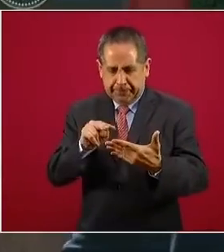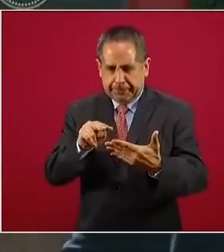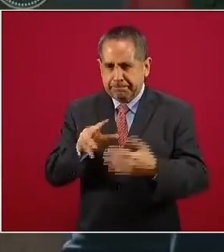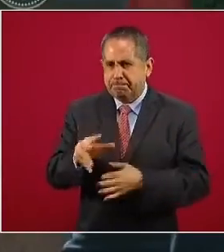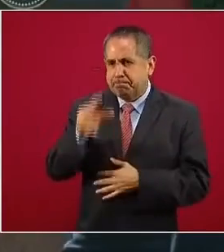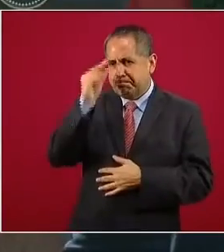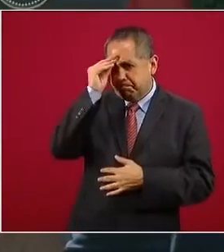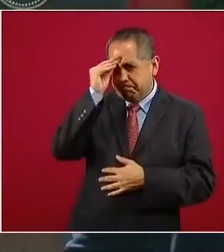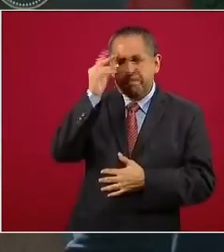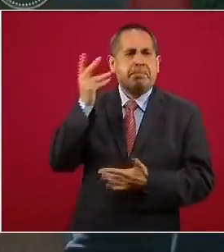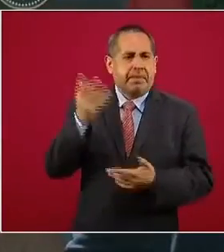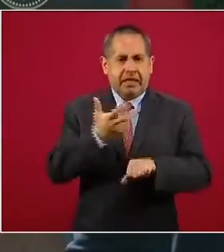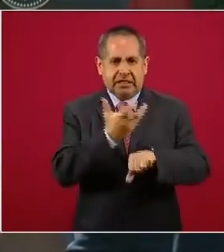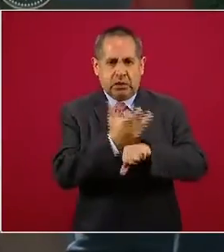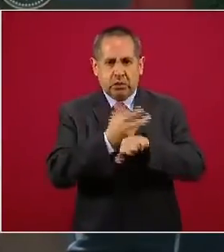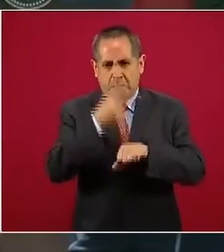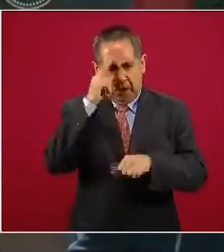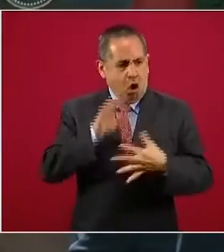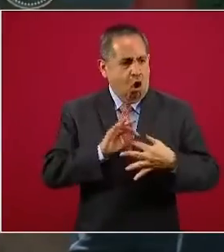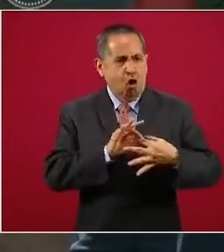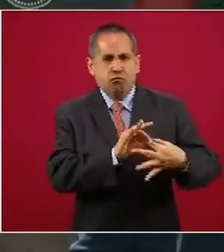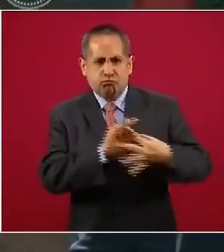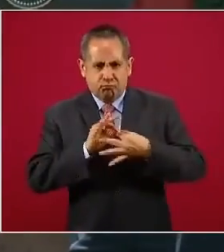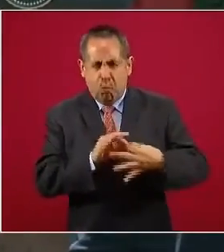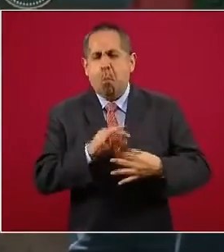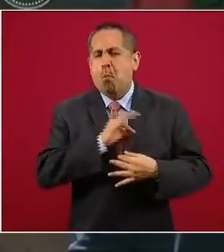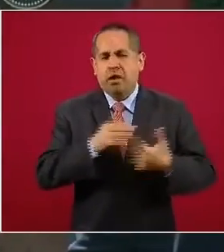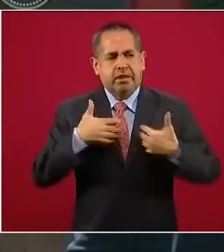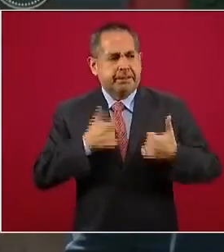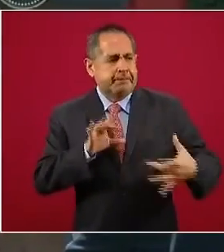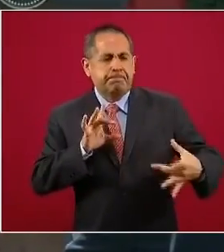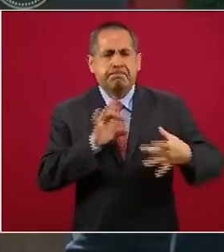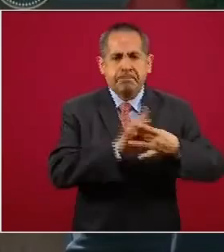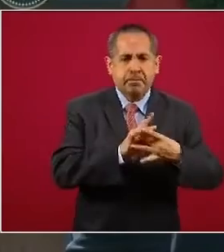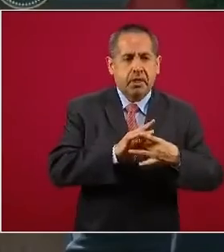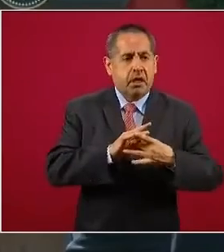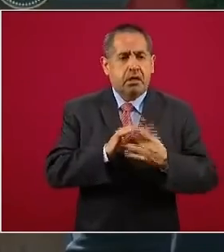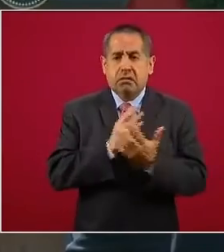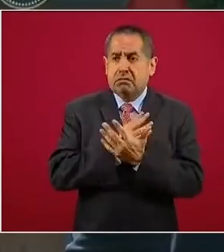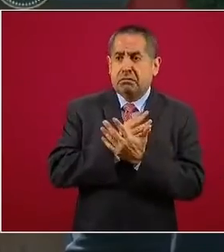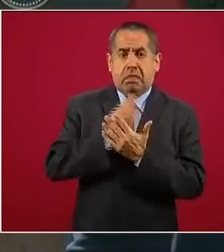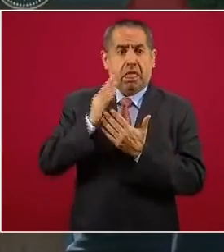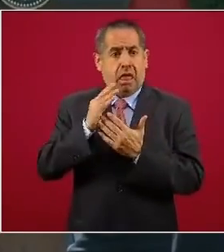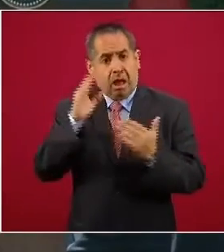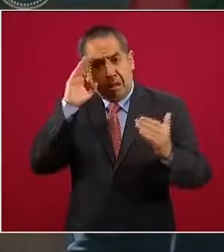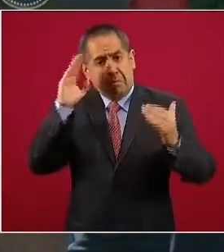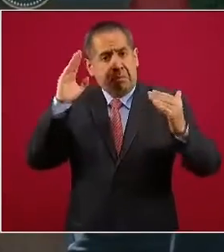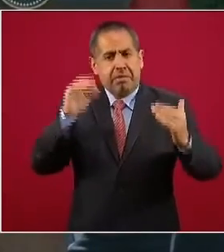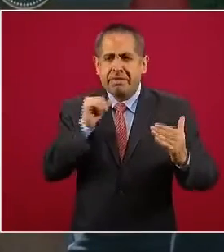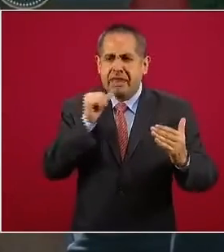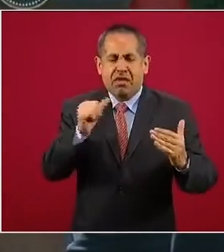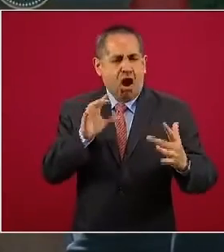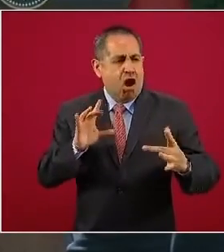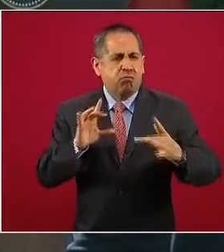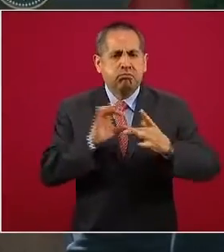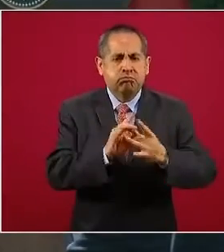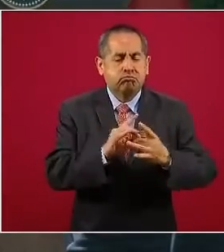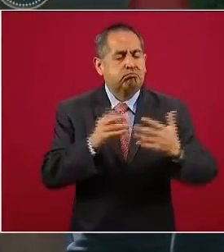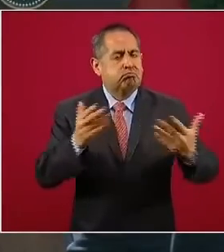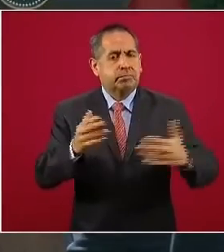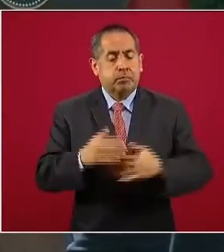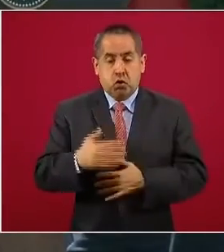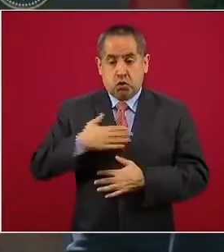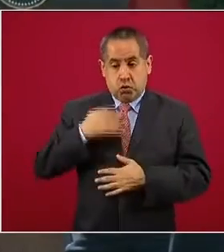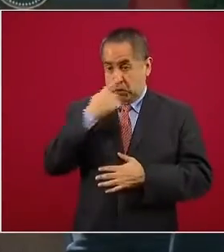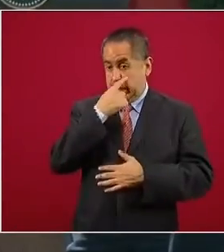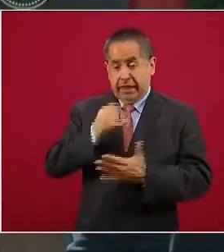posible entendernos sin prepotencias o extremismos. Ahora que decidí venir a